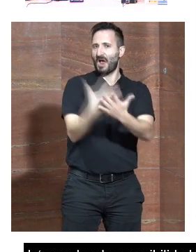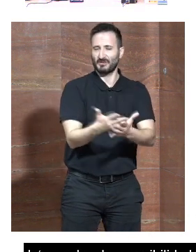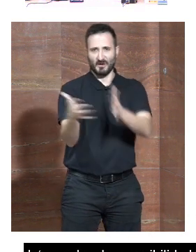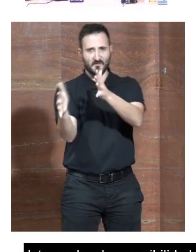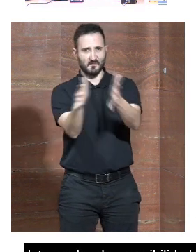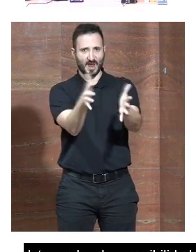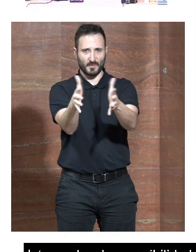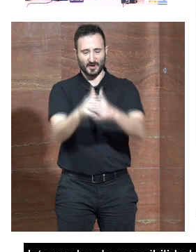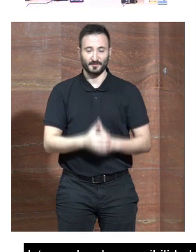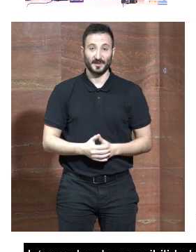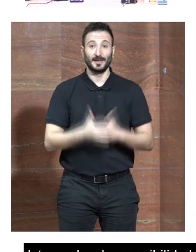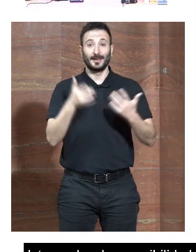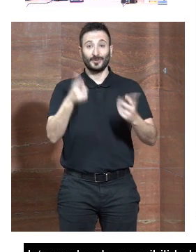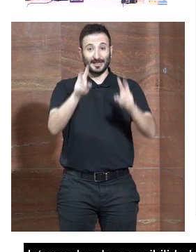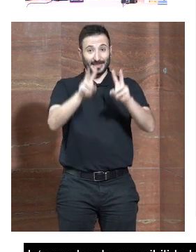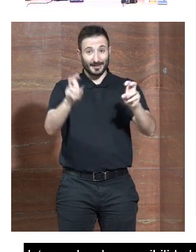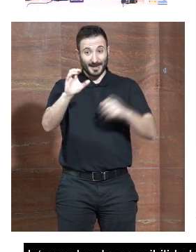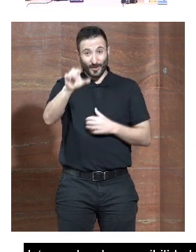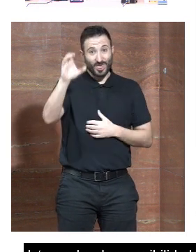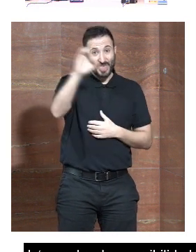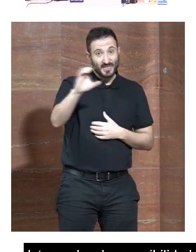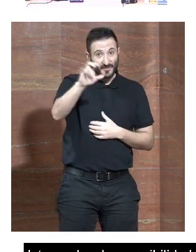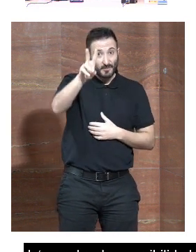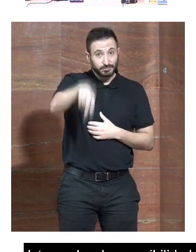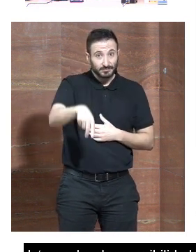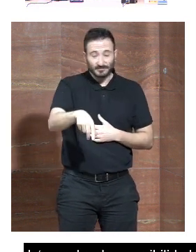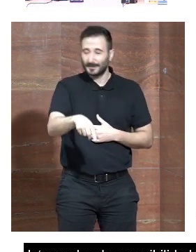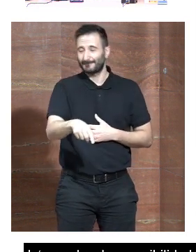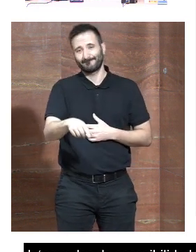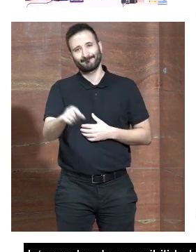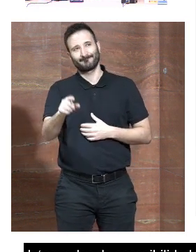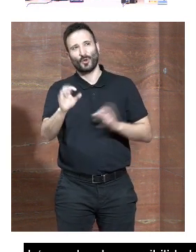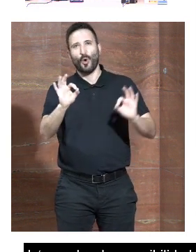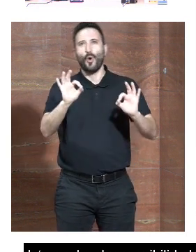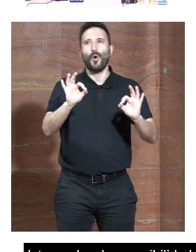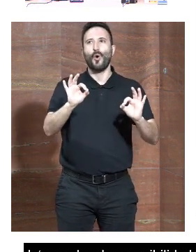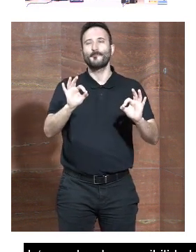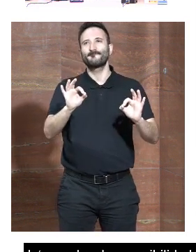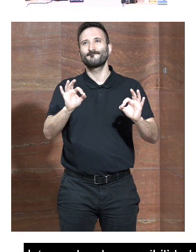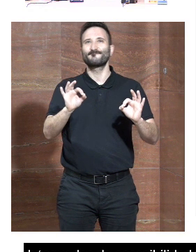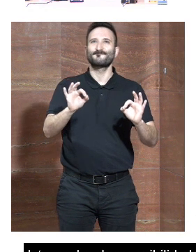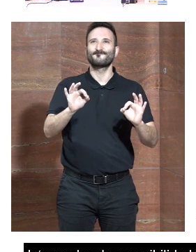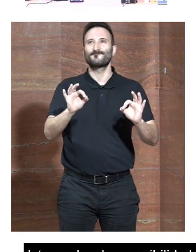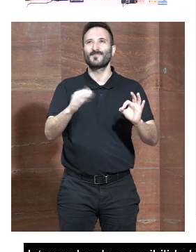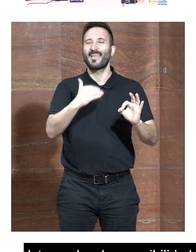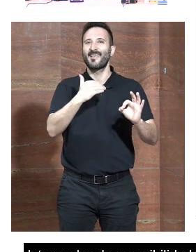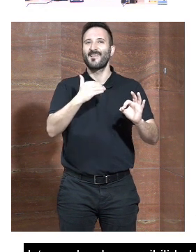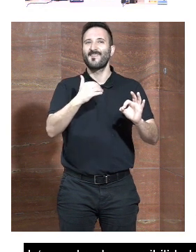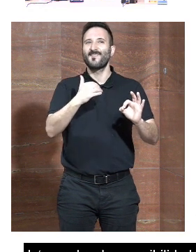probablemente. ¿Es eso científico? Eso nos da a entender que hay un hueco, un gap ahí en cuanto